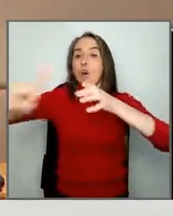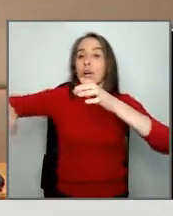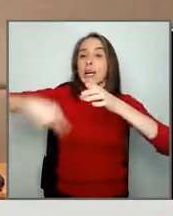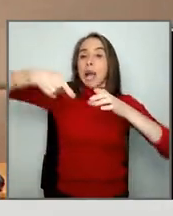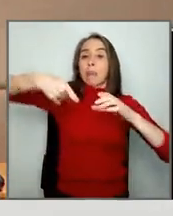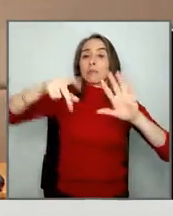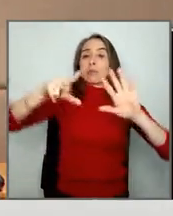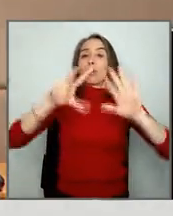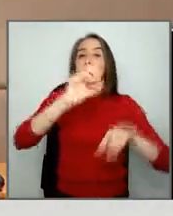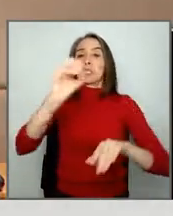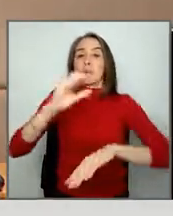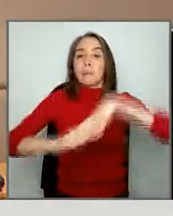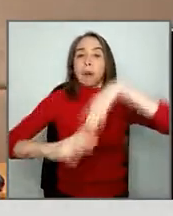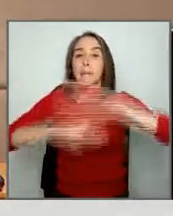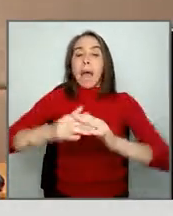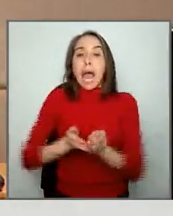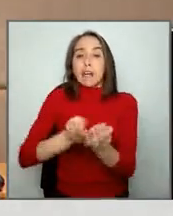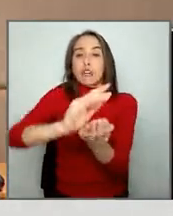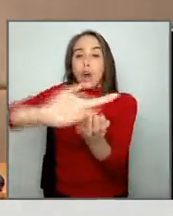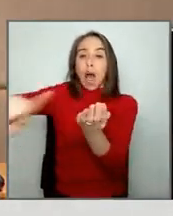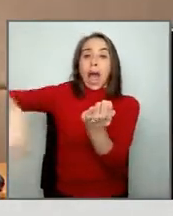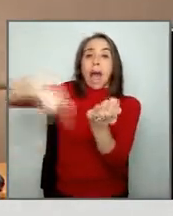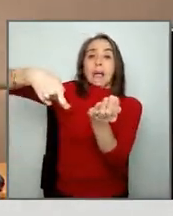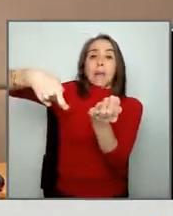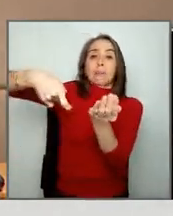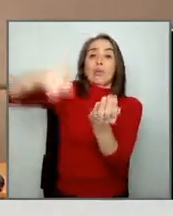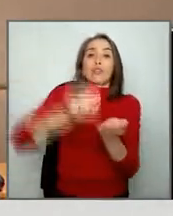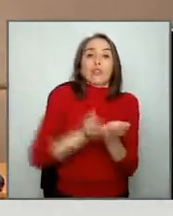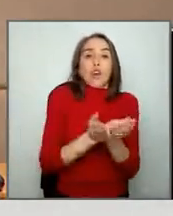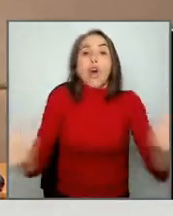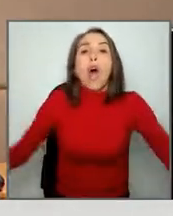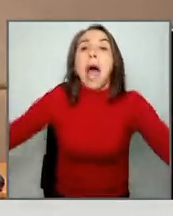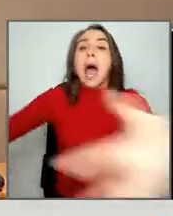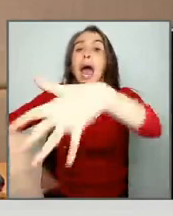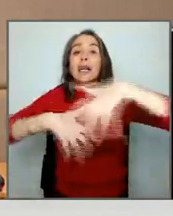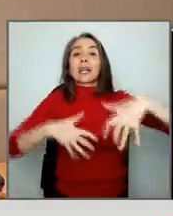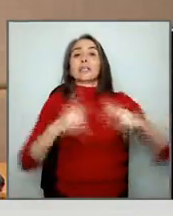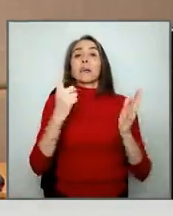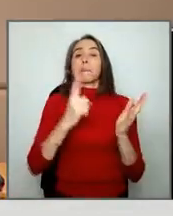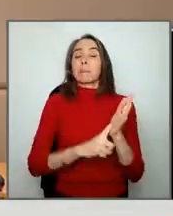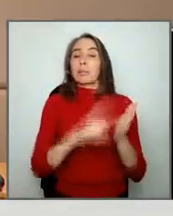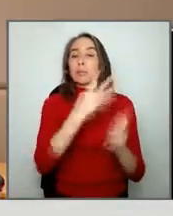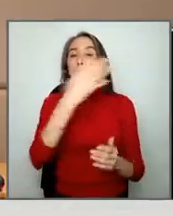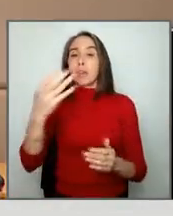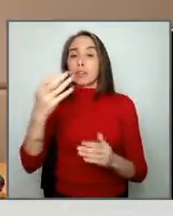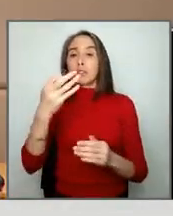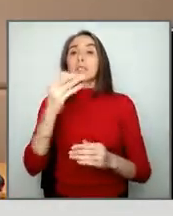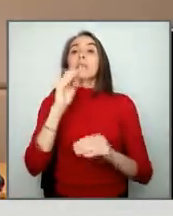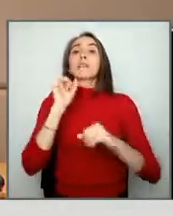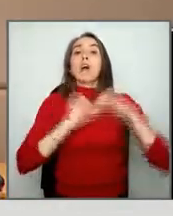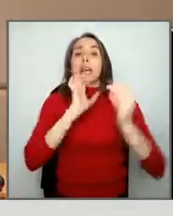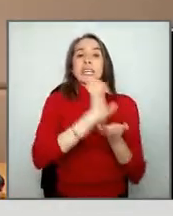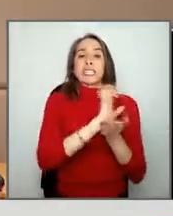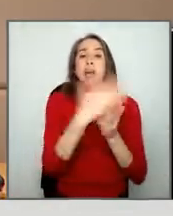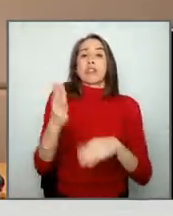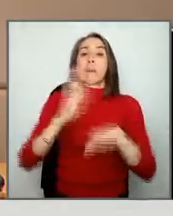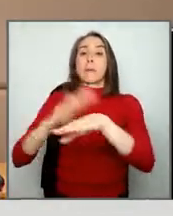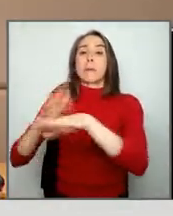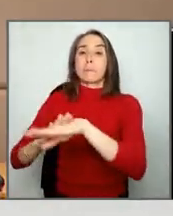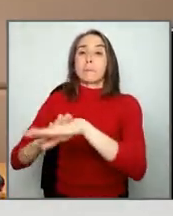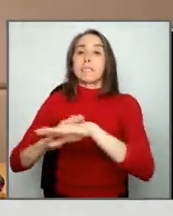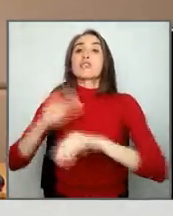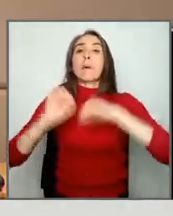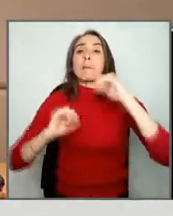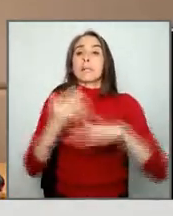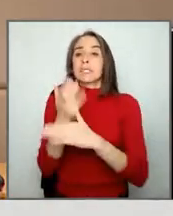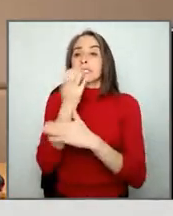artesanal sin arrastre y presidenta de las mil cuatrocientas concesiones para el cultivo de salmones vigentes en Chile 411 están dentro de